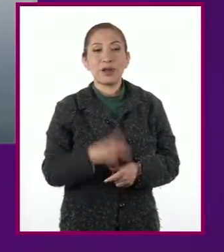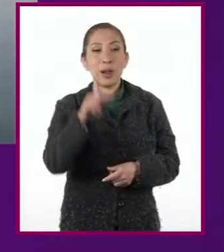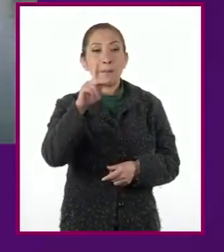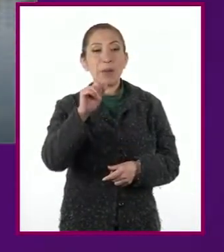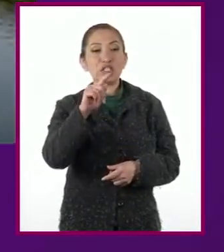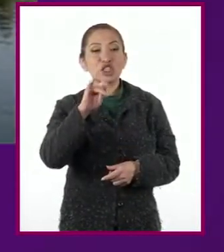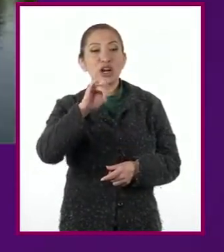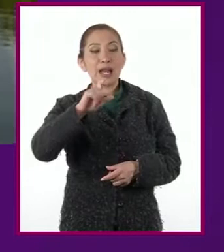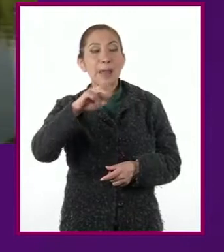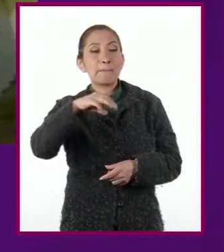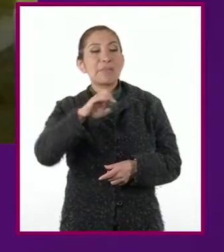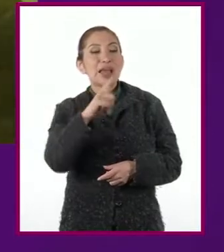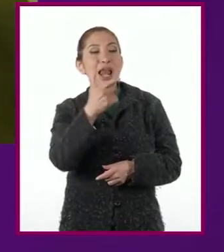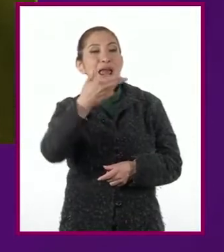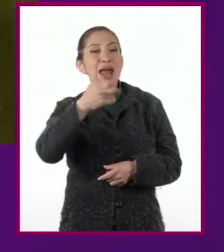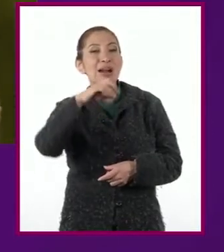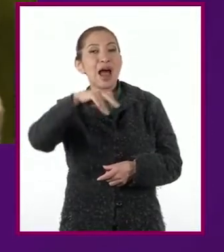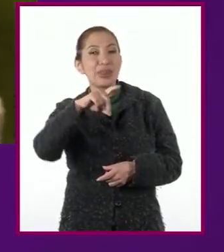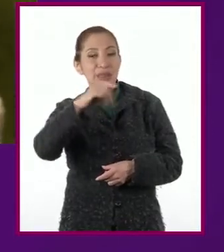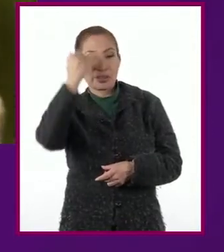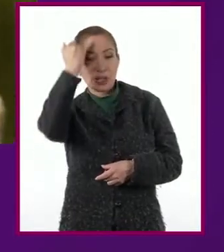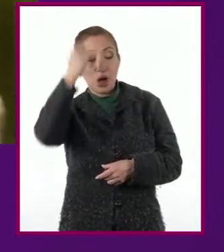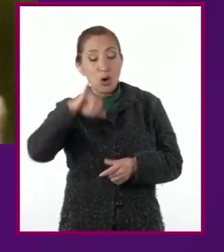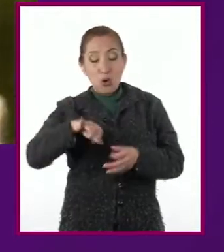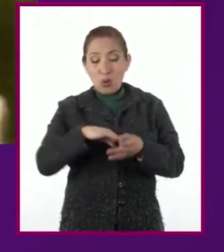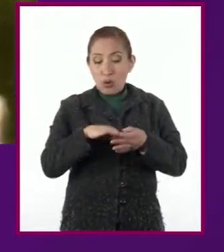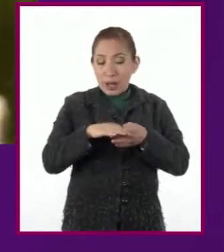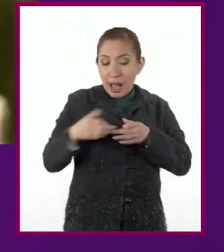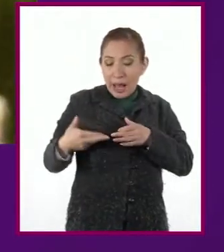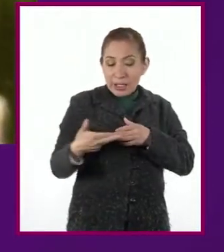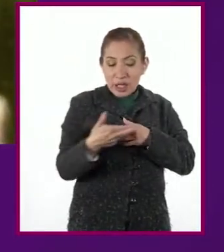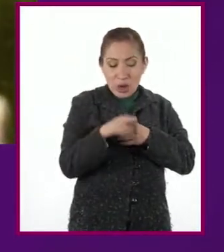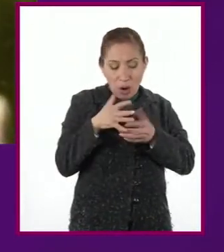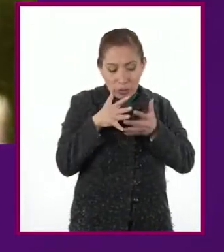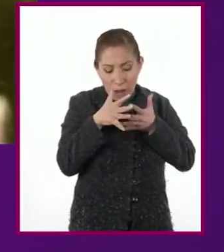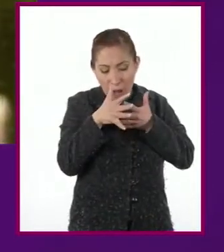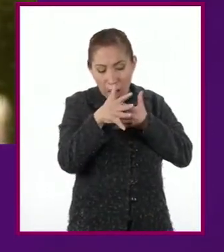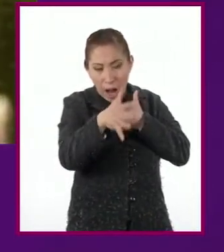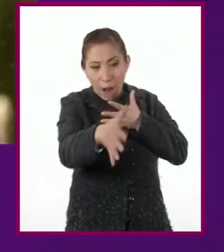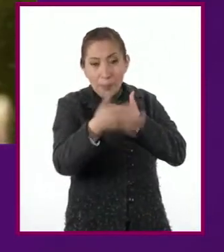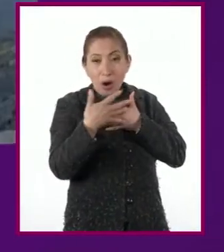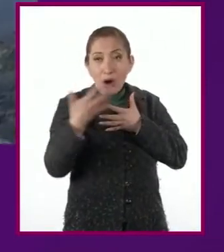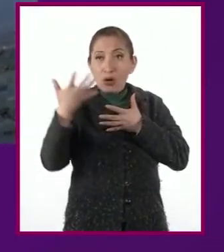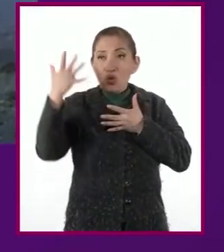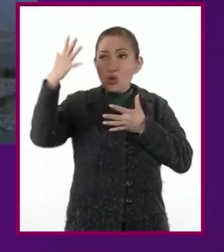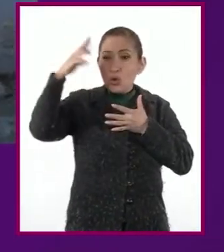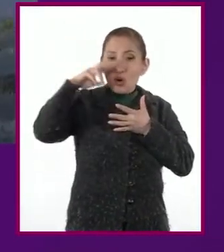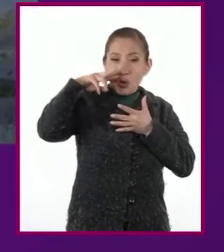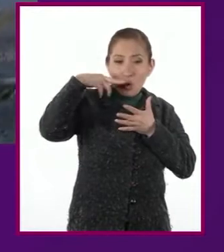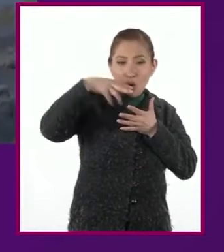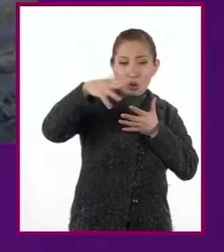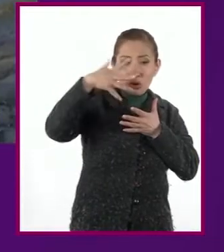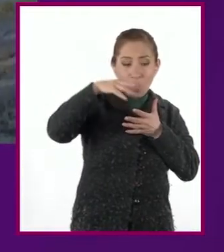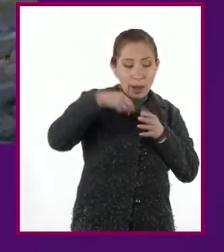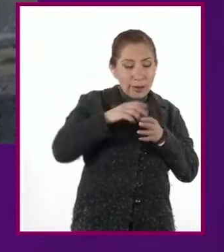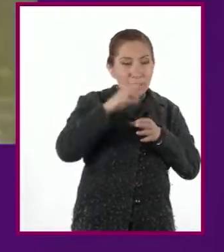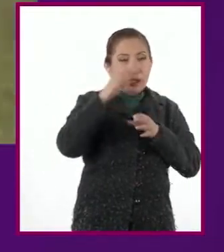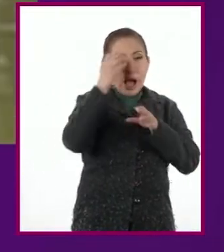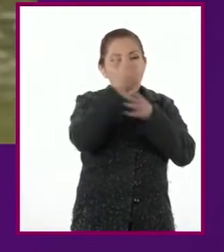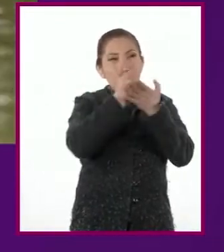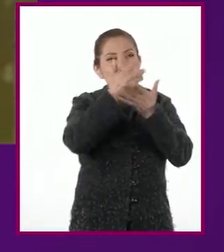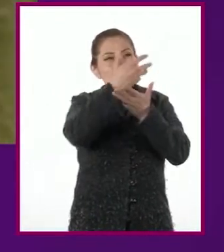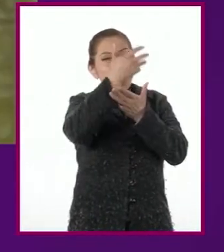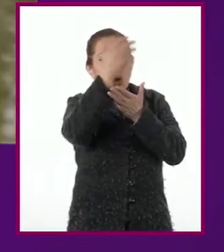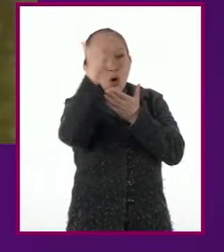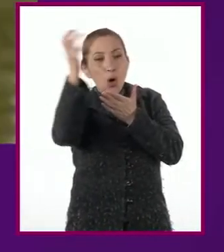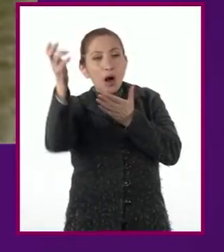Pastoril, Miguel Hernández. Junto al río transparente, que el astro rubio colora y riza el aura naciente,